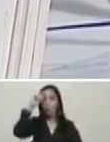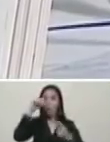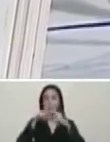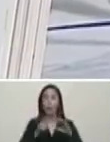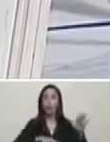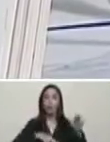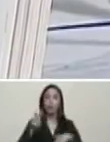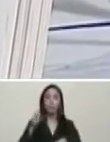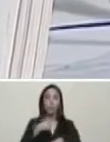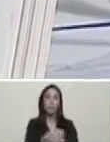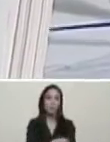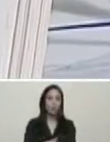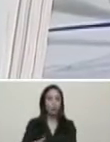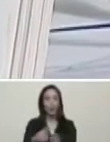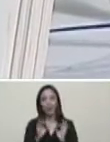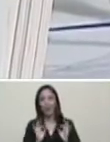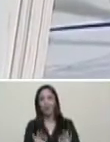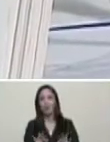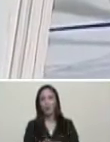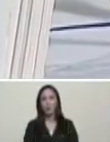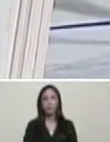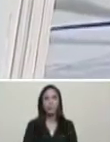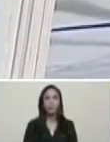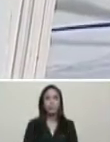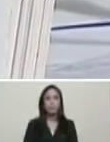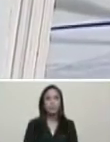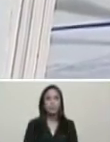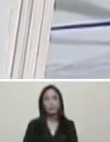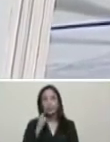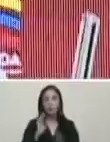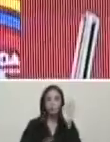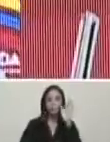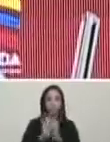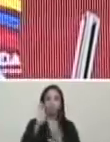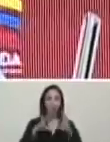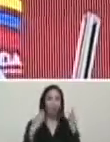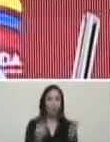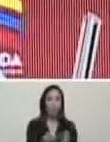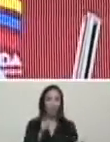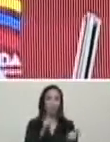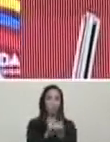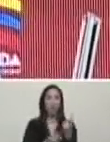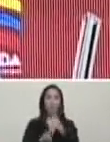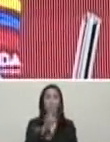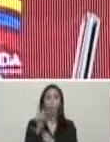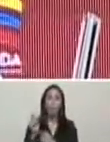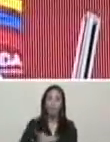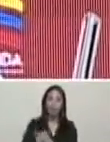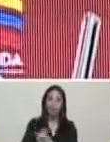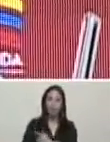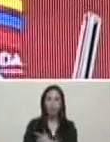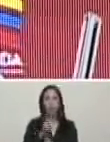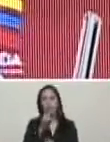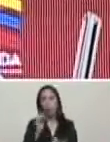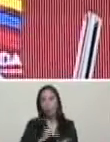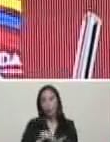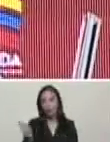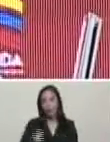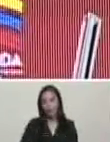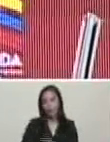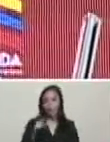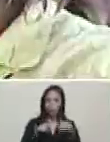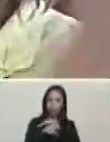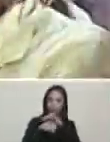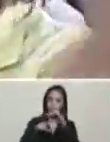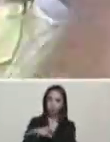millones clavados para llegar a los hogares dos veces al mes. Es la meta. Y tenemos